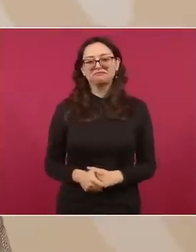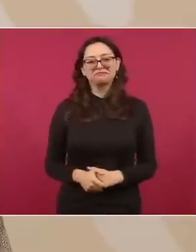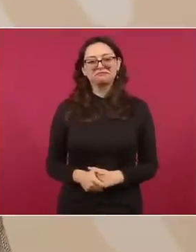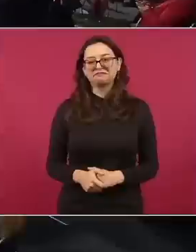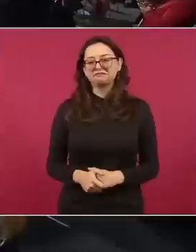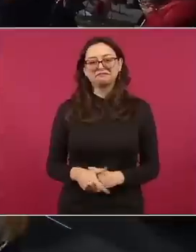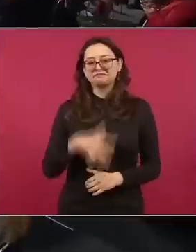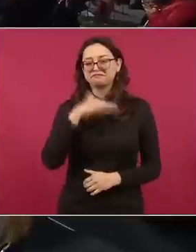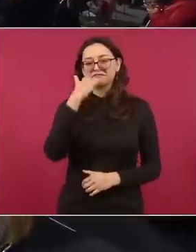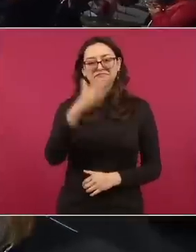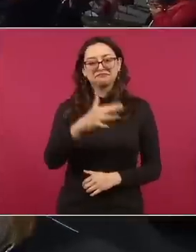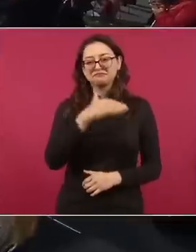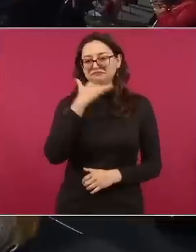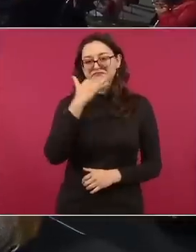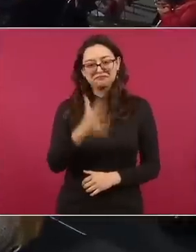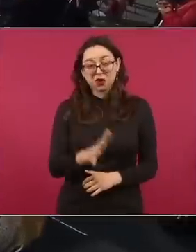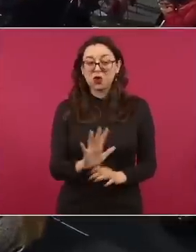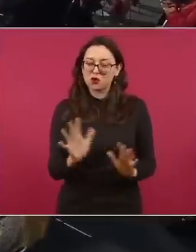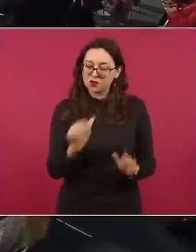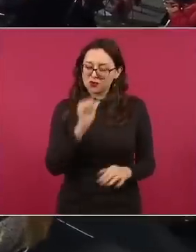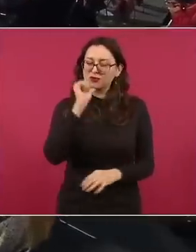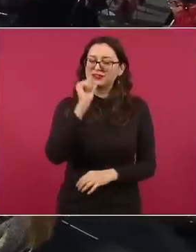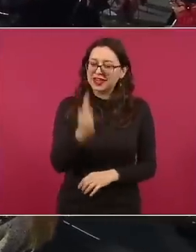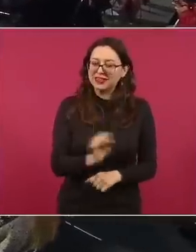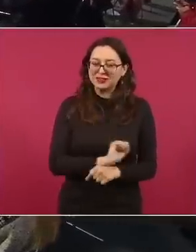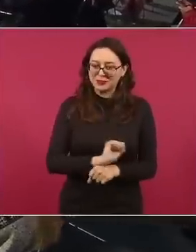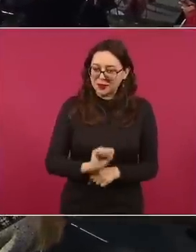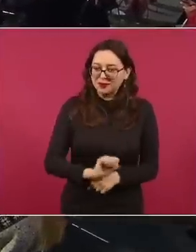No son corruptos, pues, para decirlo más suave.